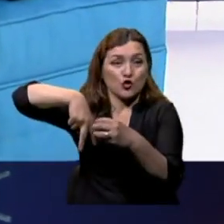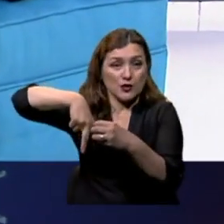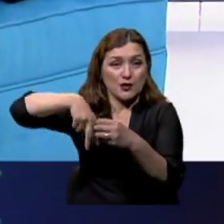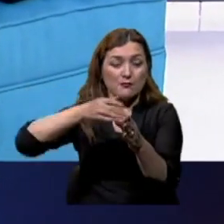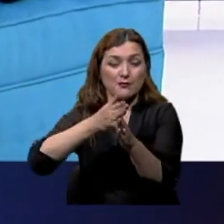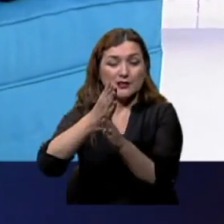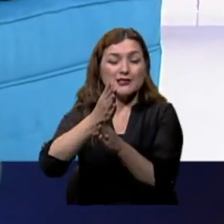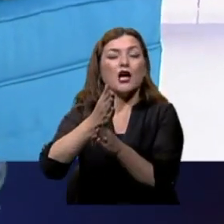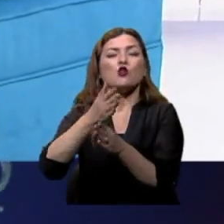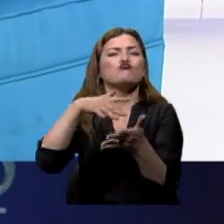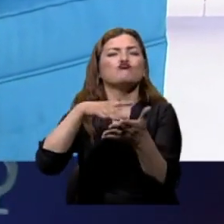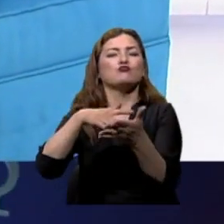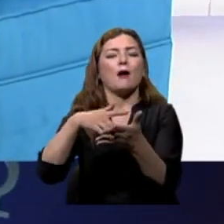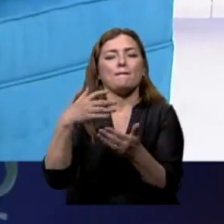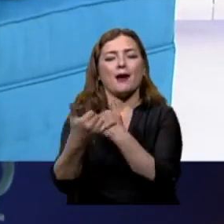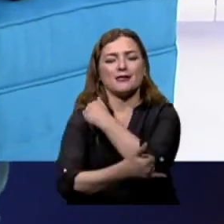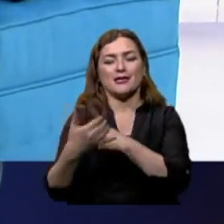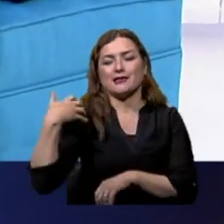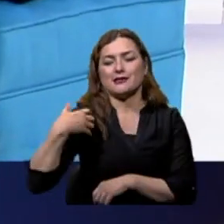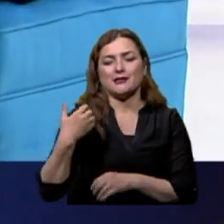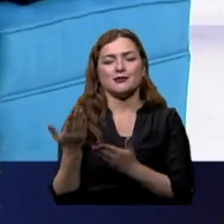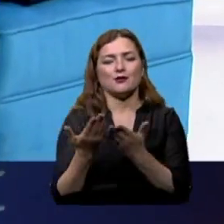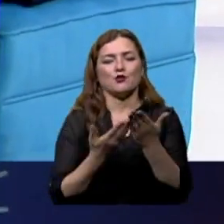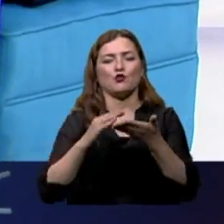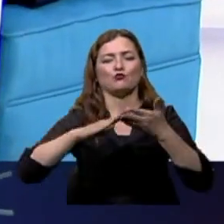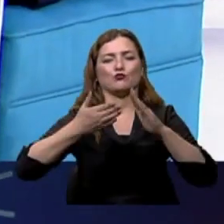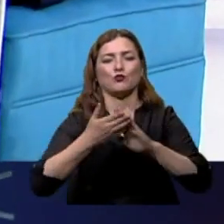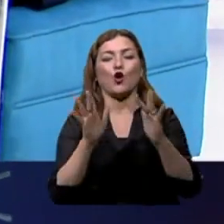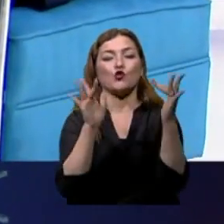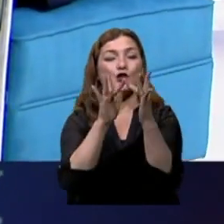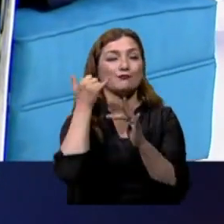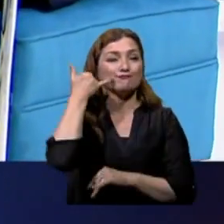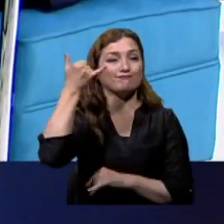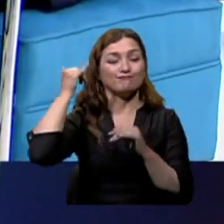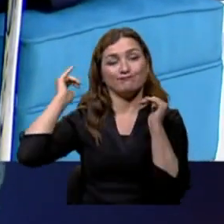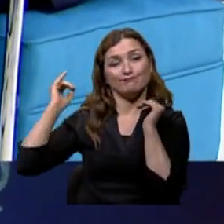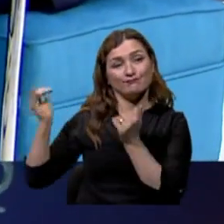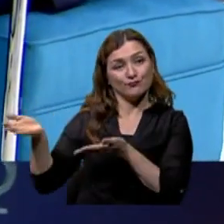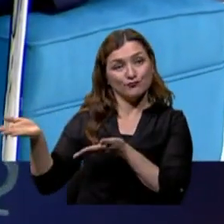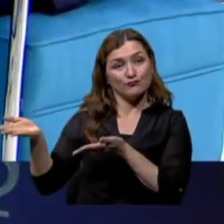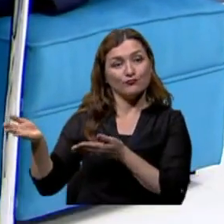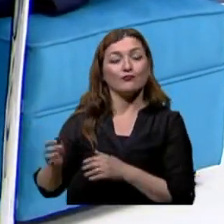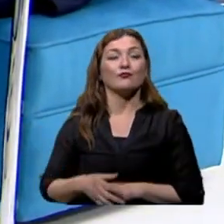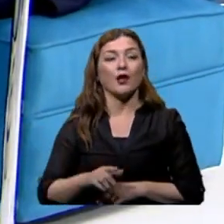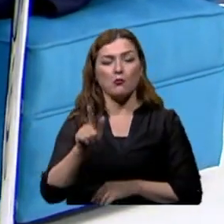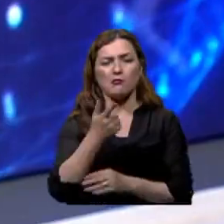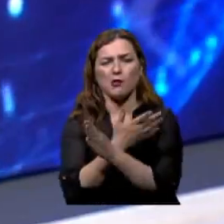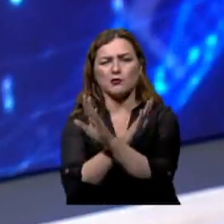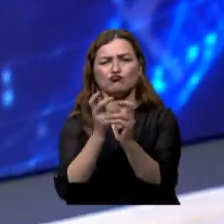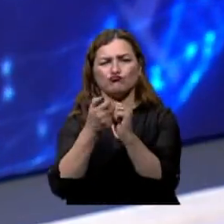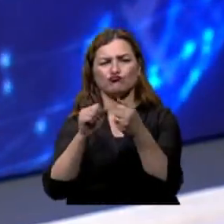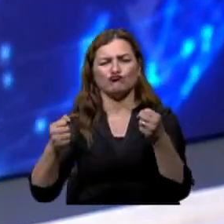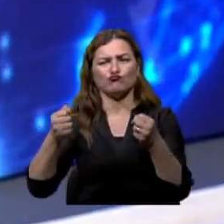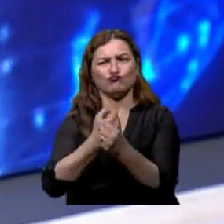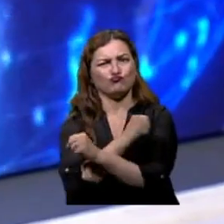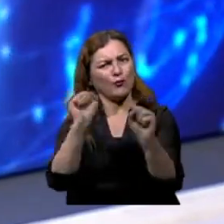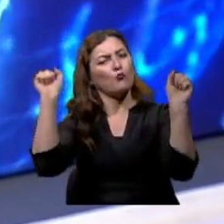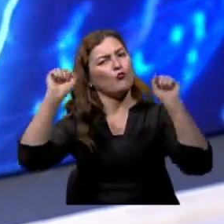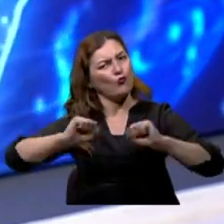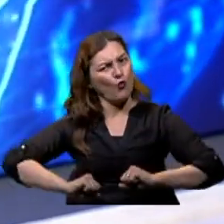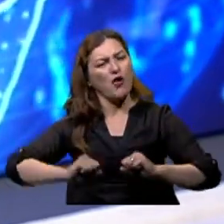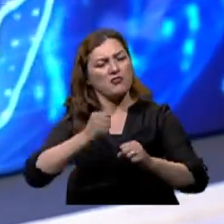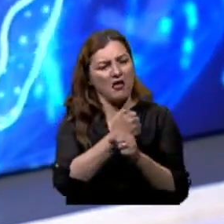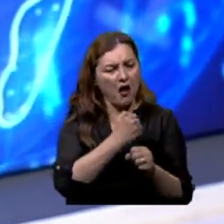estoy para el servicio de la comunidad. Perfecto. Y los teléfonos del doctor están en pantalla. Vean ustedes que prevenir este tipo de lesiones, cuando se pueden prevenir